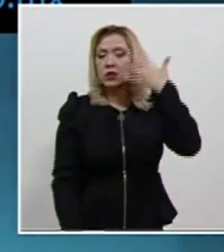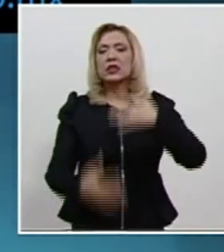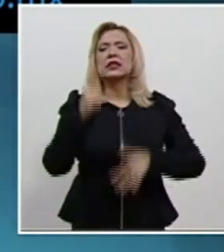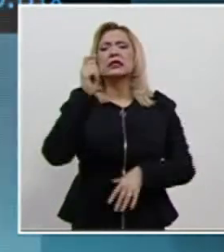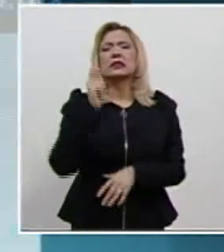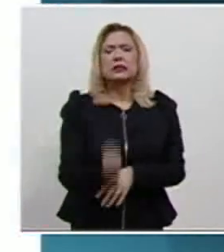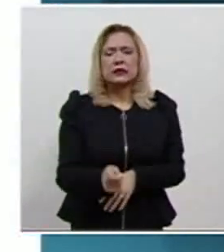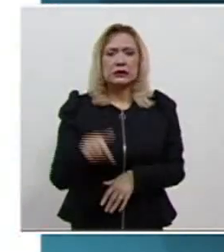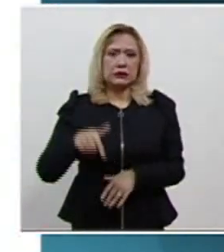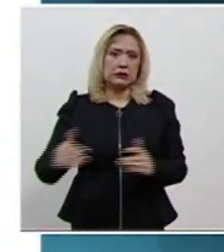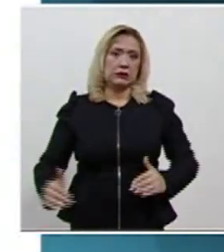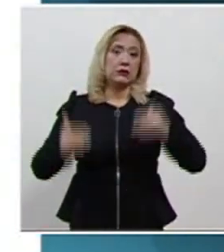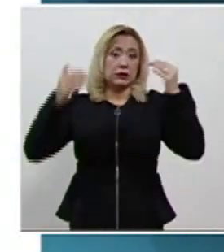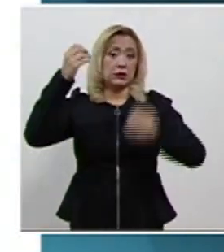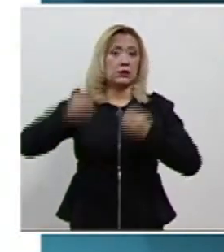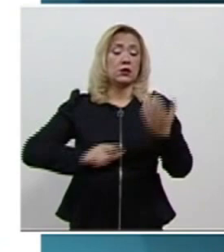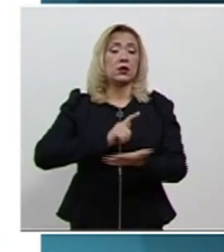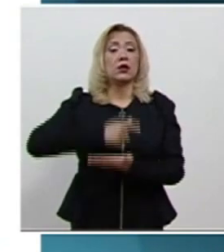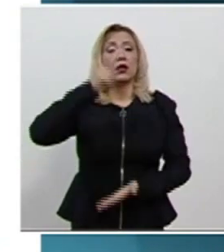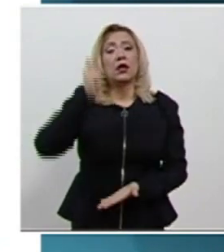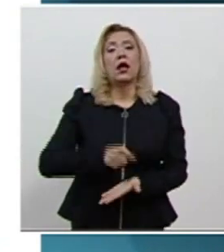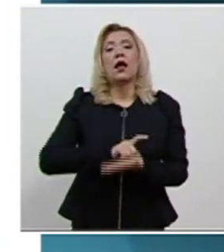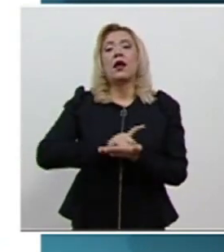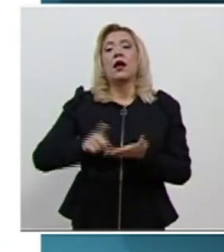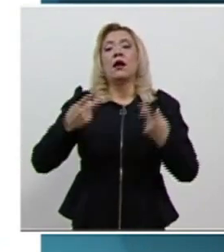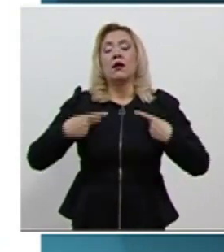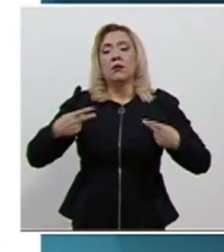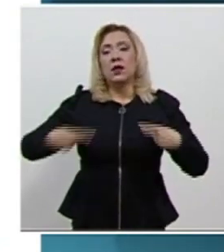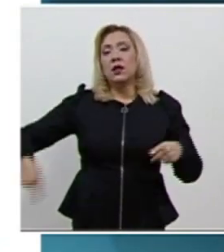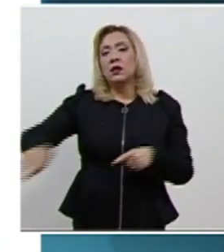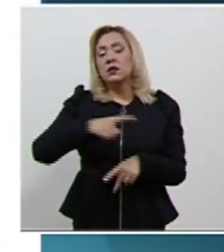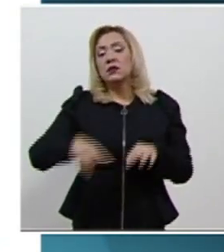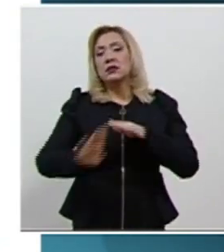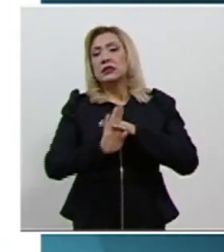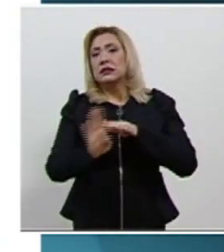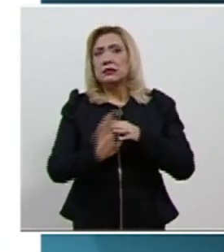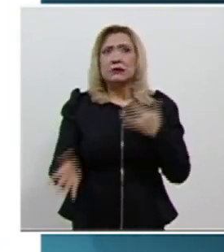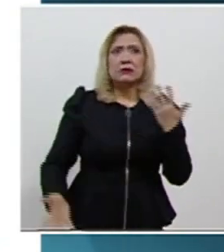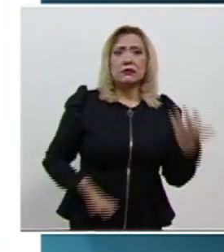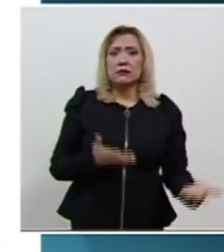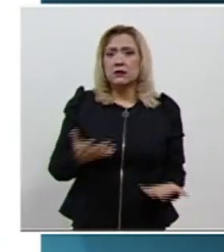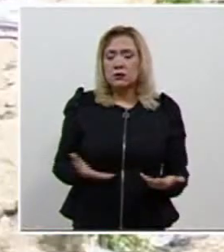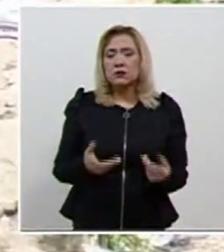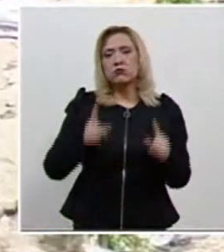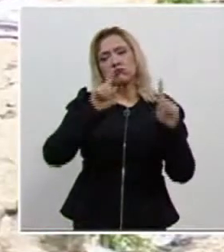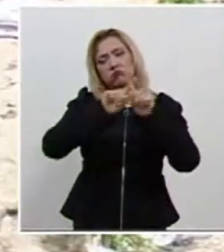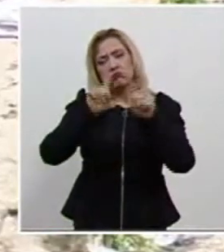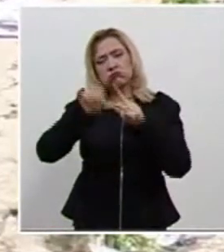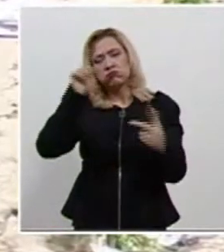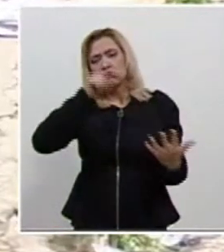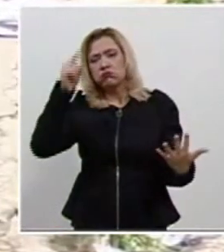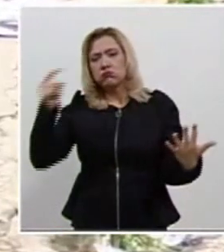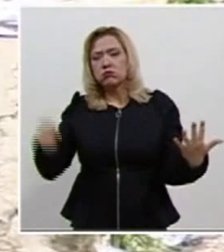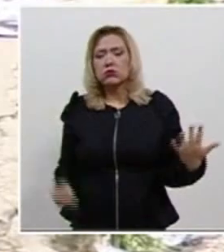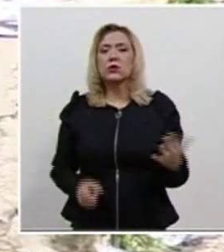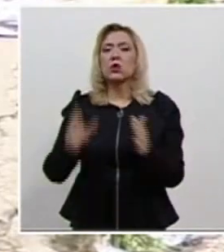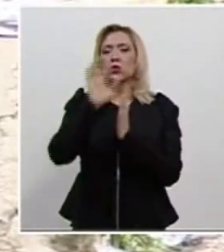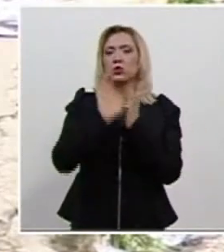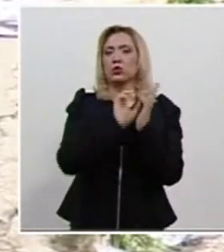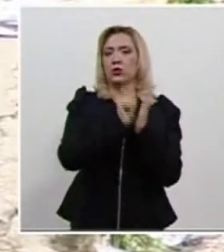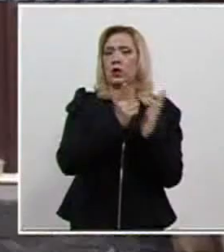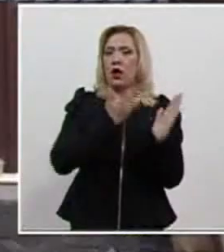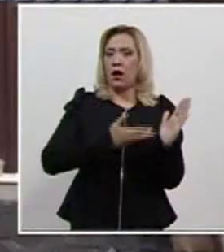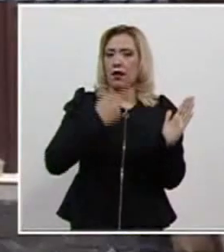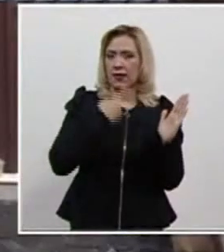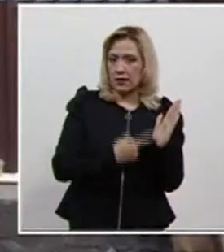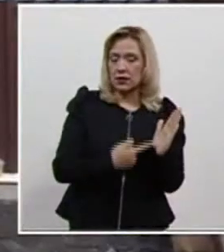del máximo tribunal sobre los derechos de las personas en situación de movilidad en distintos escenarios constitucionales como